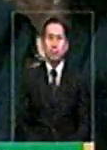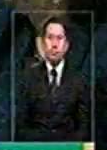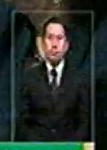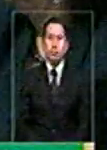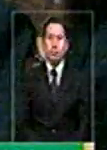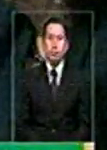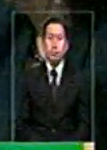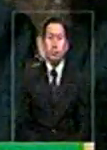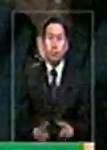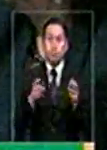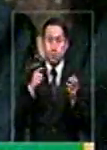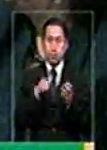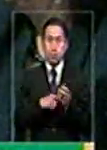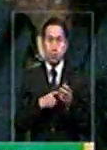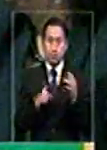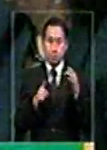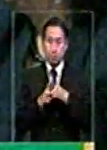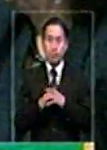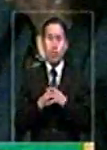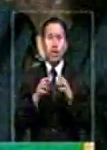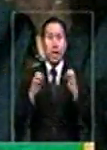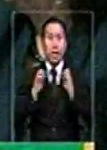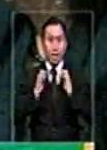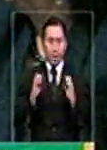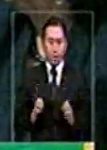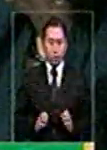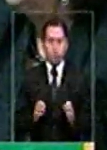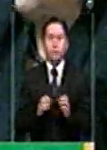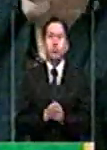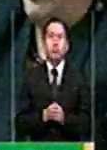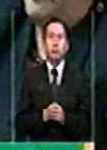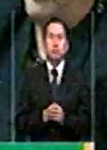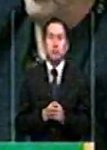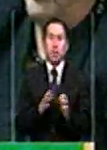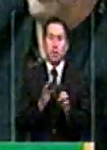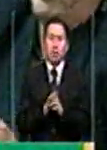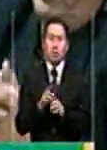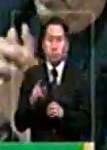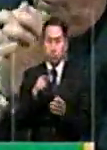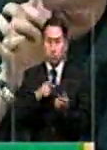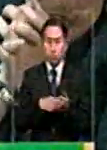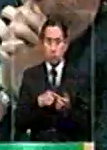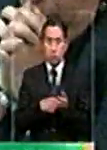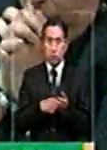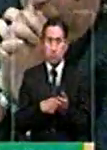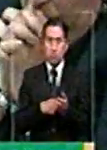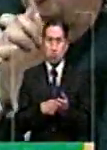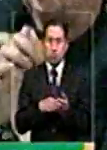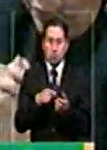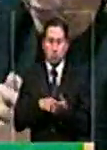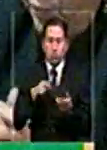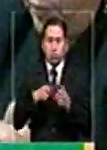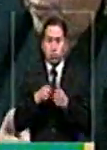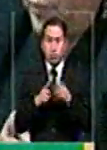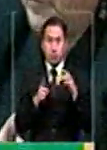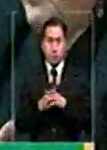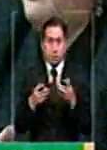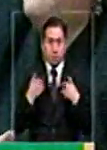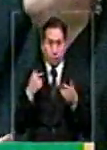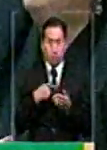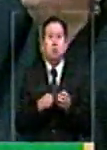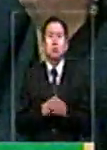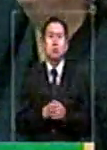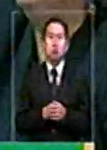Con referencia al tema ético, cuando hablamos ya de las dimensiones de este caso,